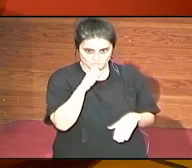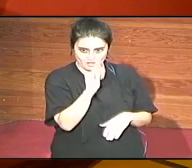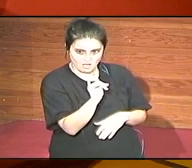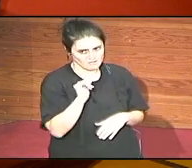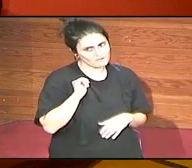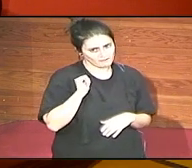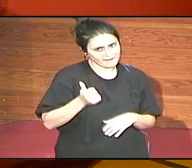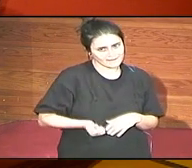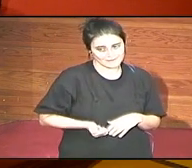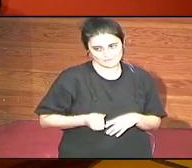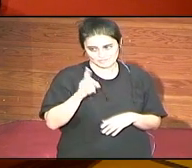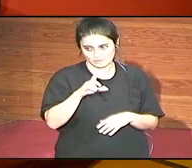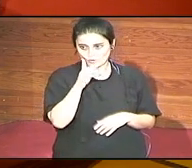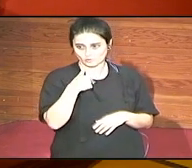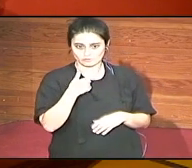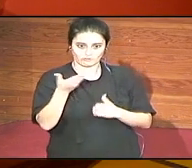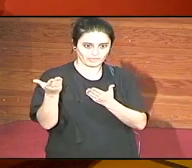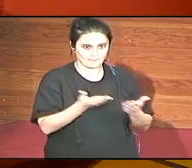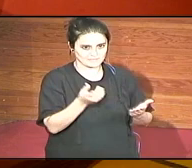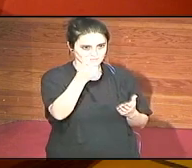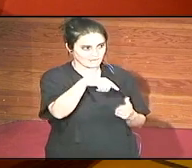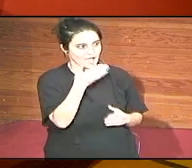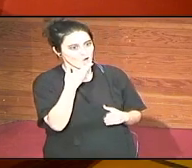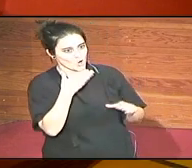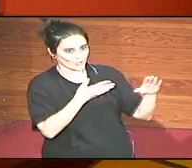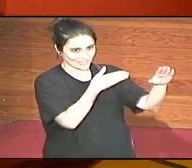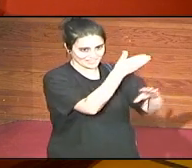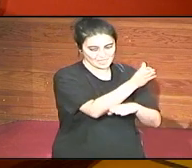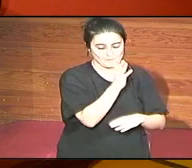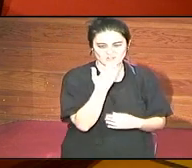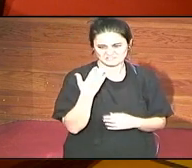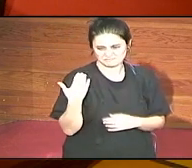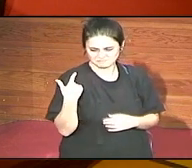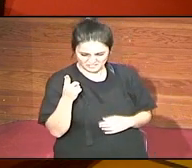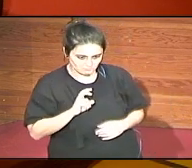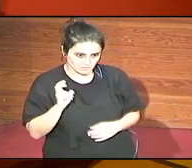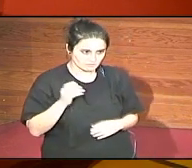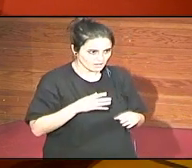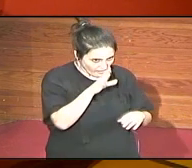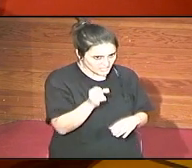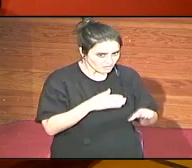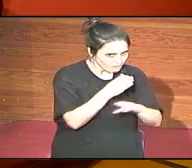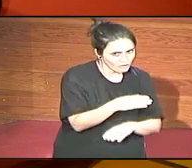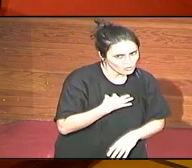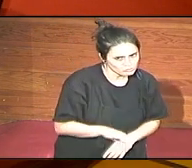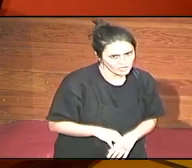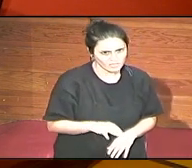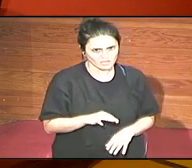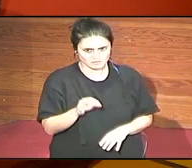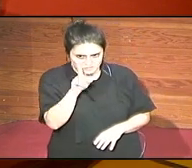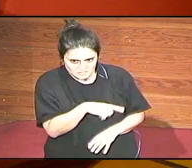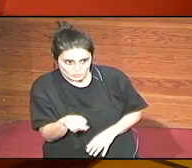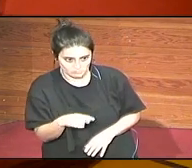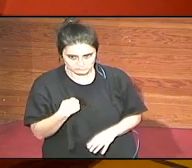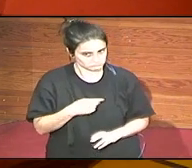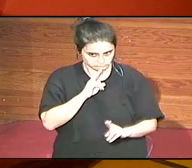y yo os invito a conocer siempre que me viene alguien misterio pero se puede ir hay algunos sitios maravillosos y yo creo